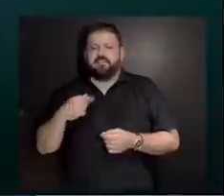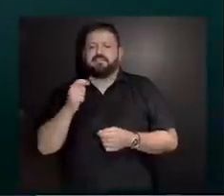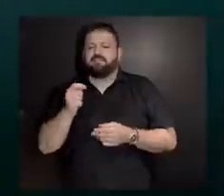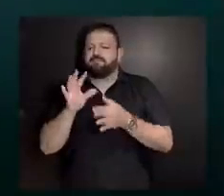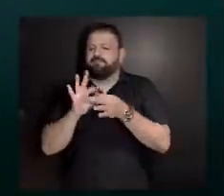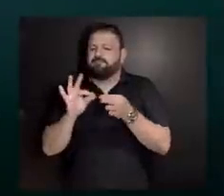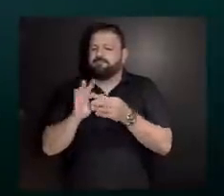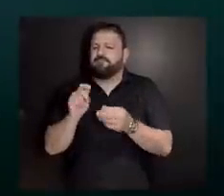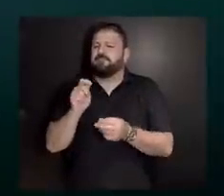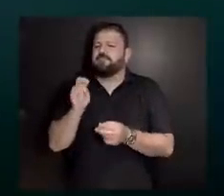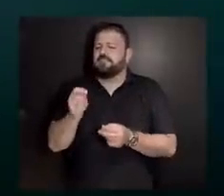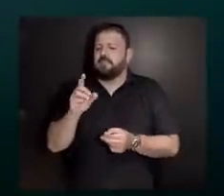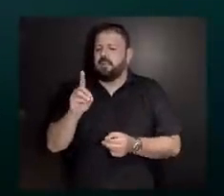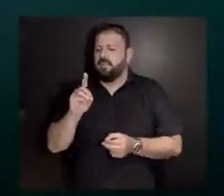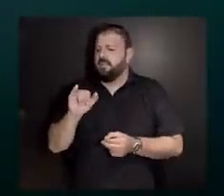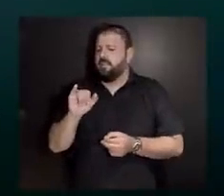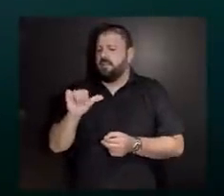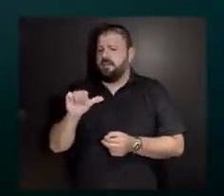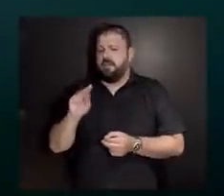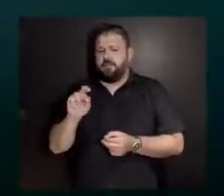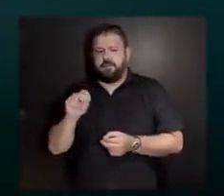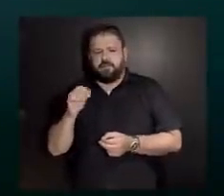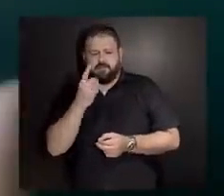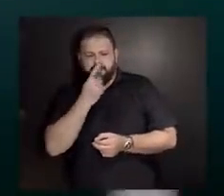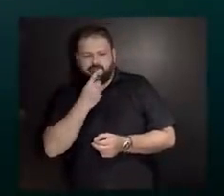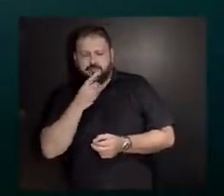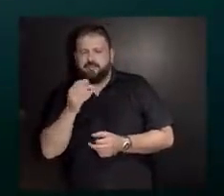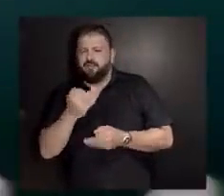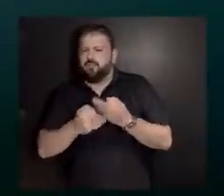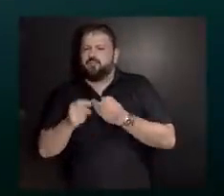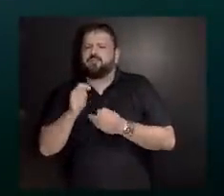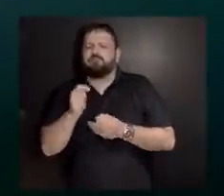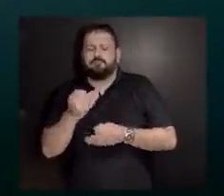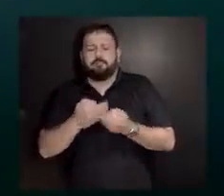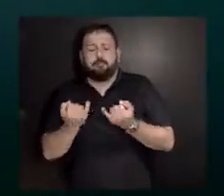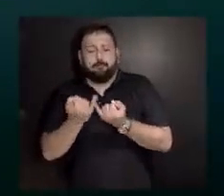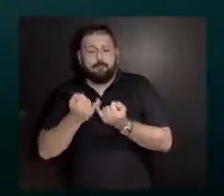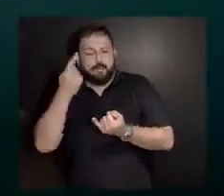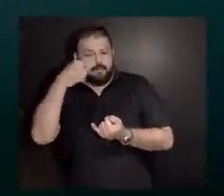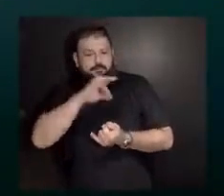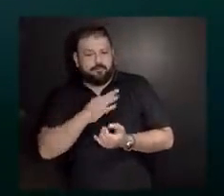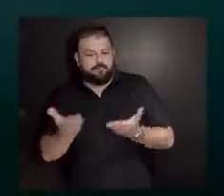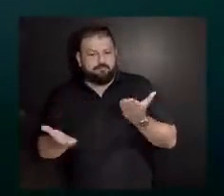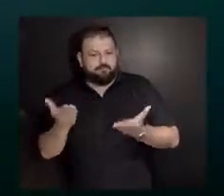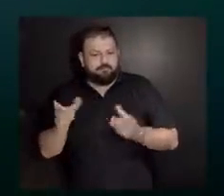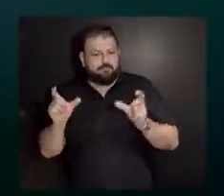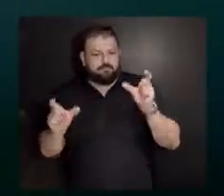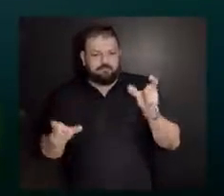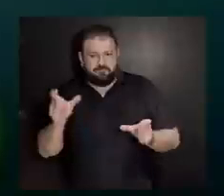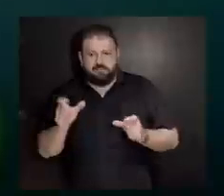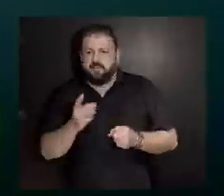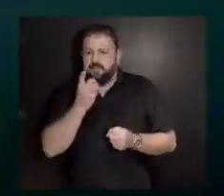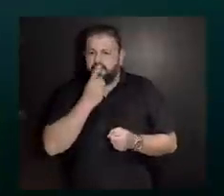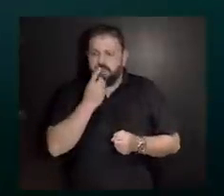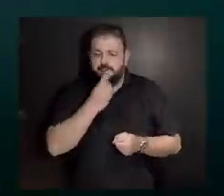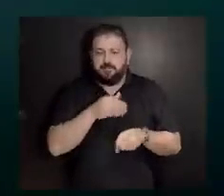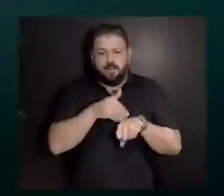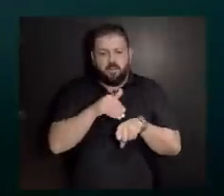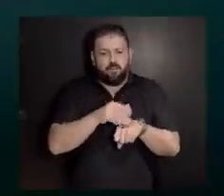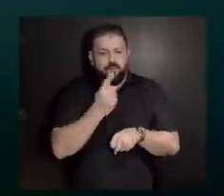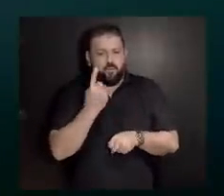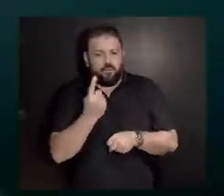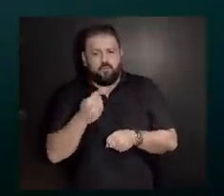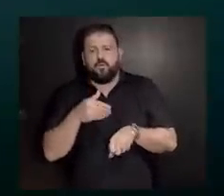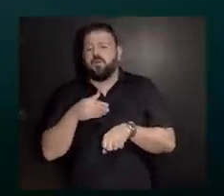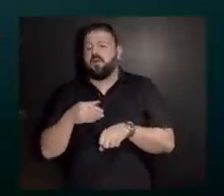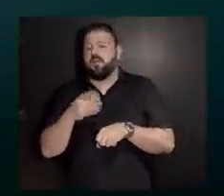algunos términos que vamos a estar mencionando, qué significan, y bueno, las dos principales, ¿no? Que es la diabetes tipo 1 y la